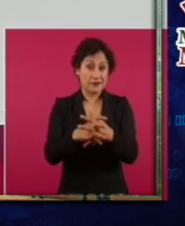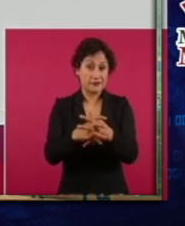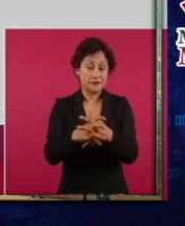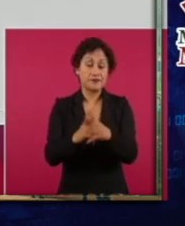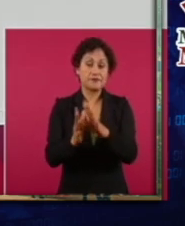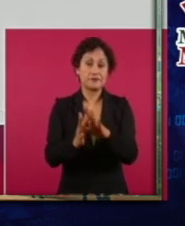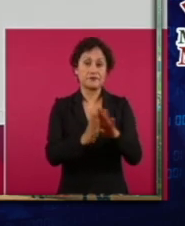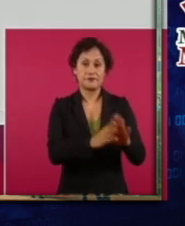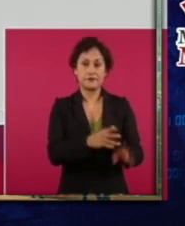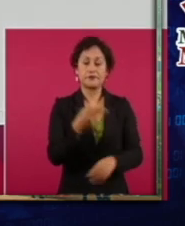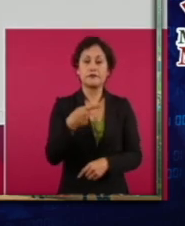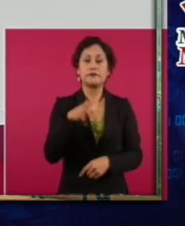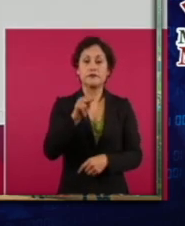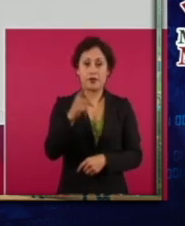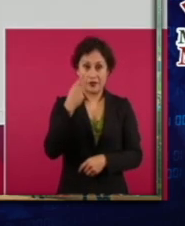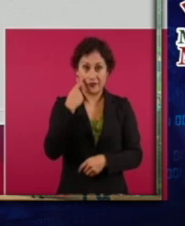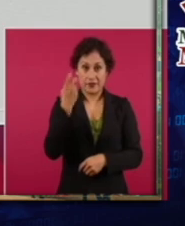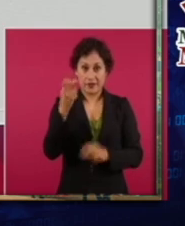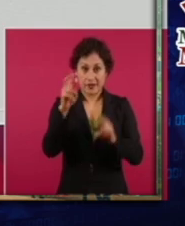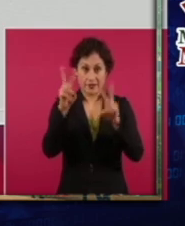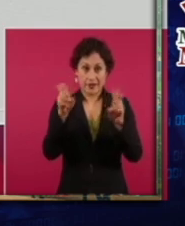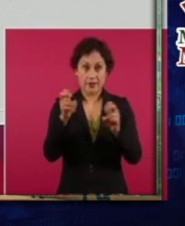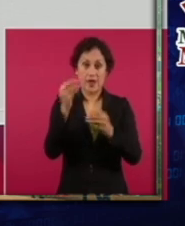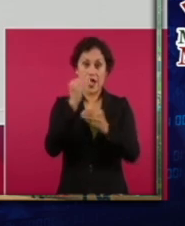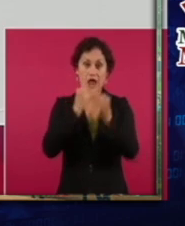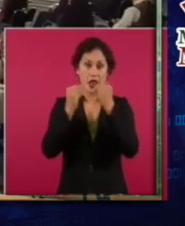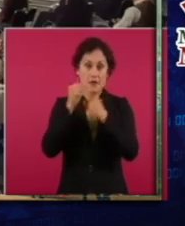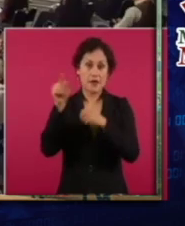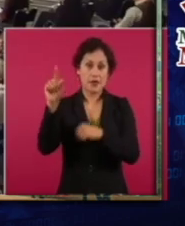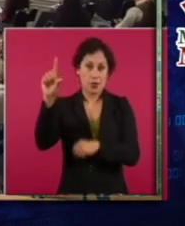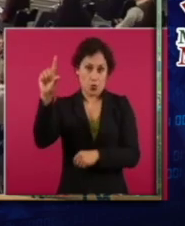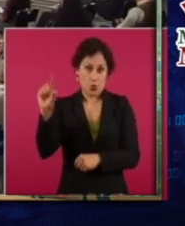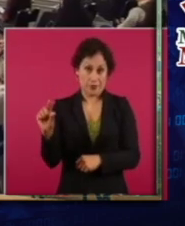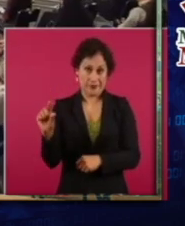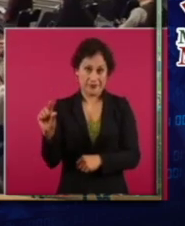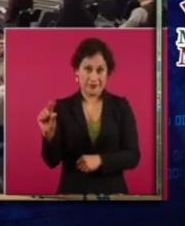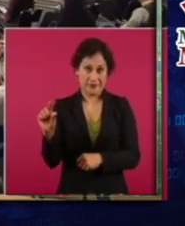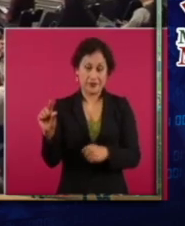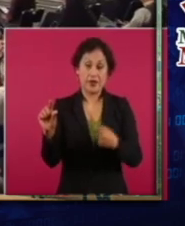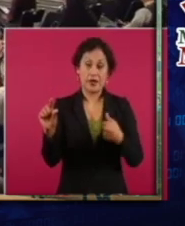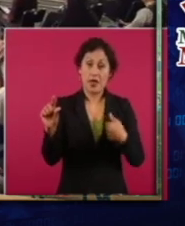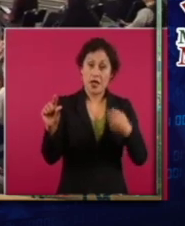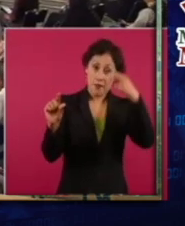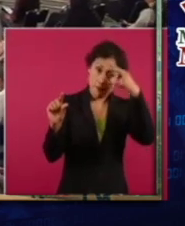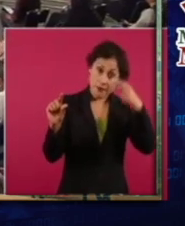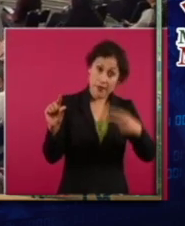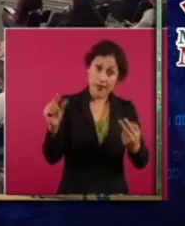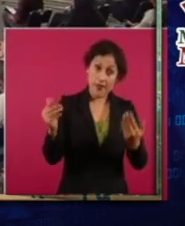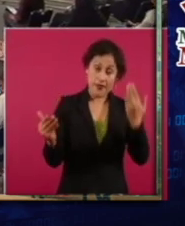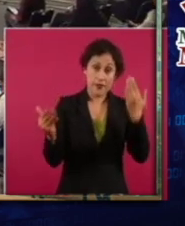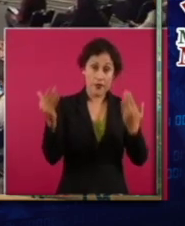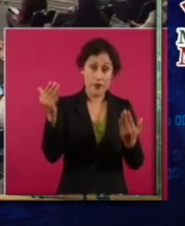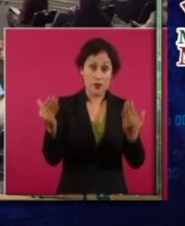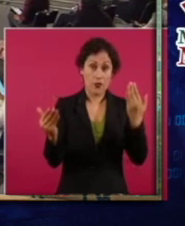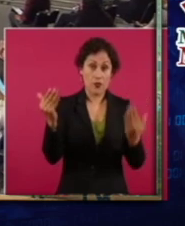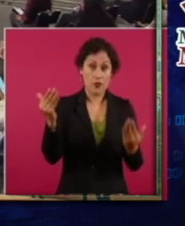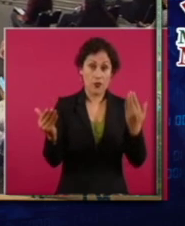Pero de todas maneras, en el caso de alimentos 2.5, si nos comparamos aún con Europa.